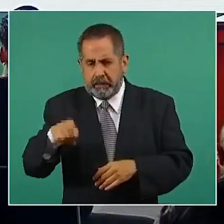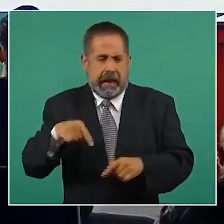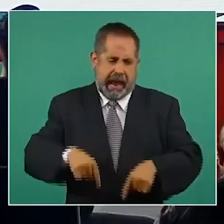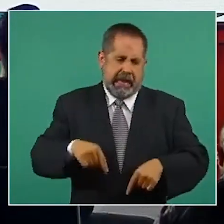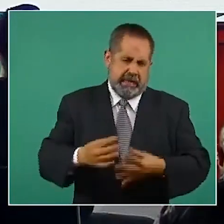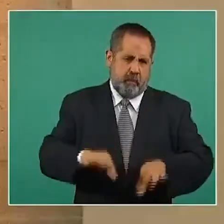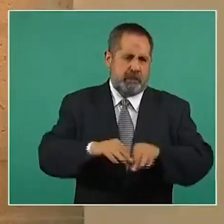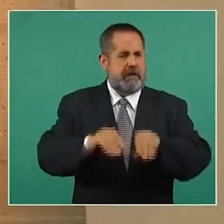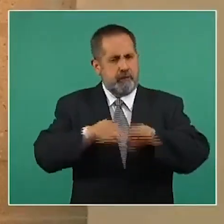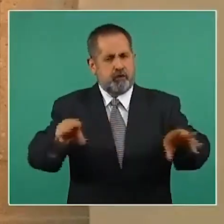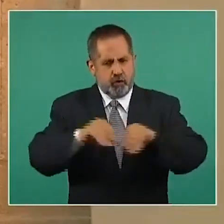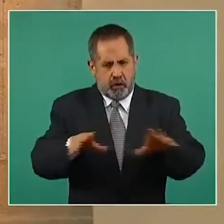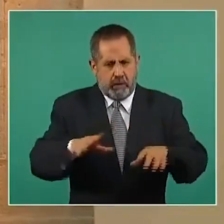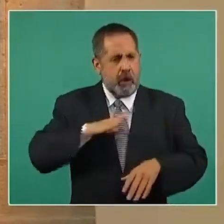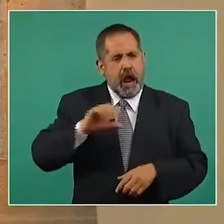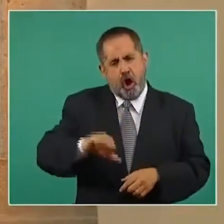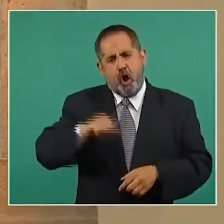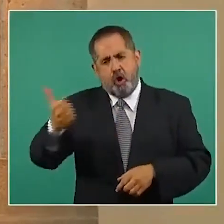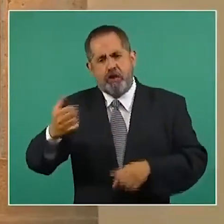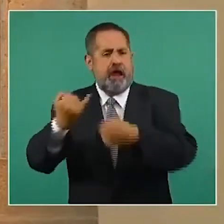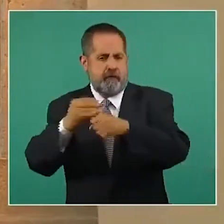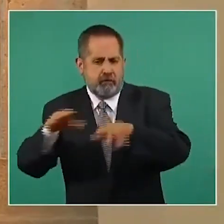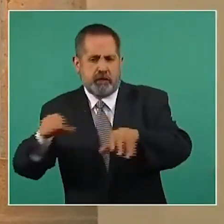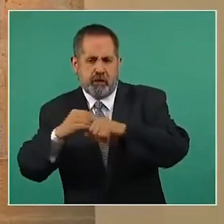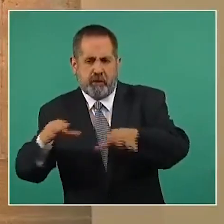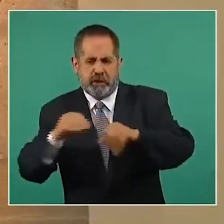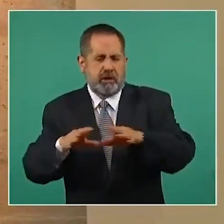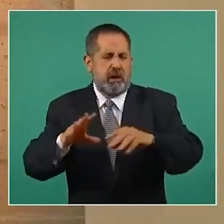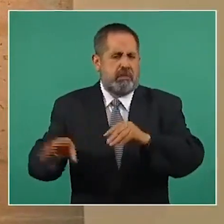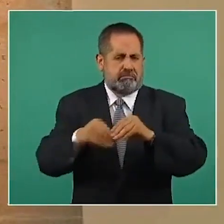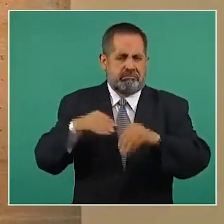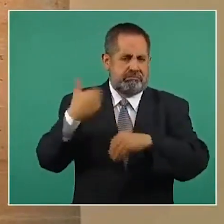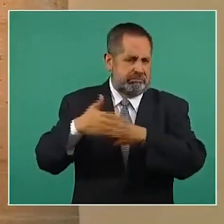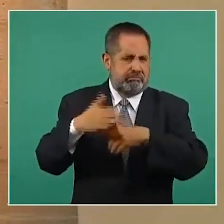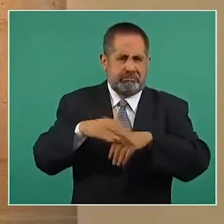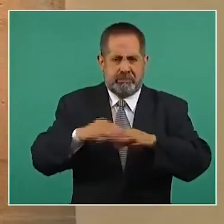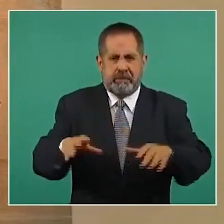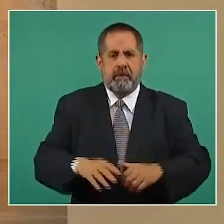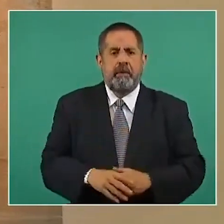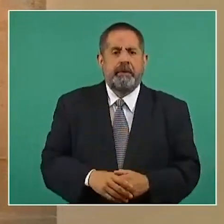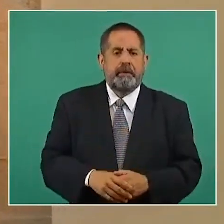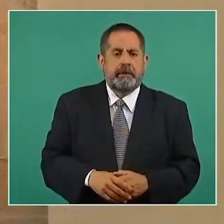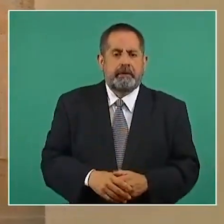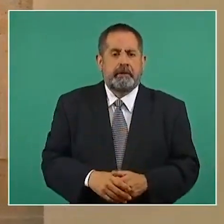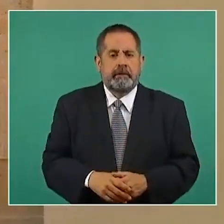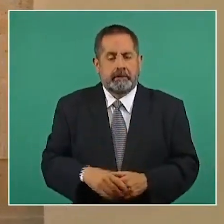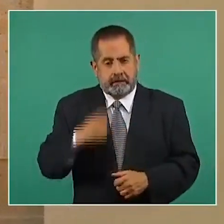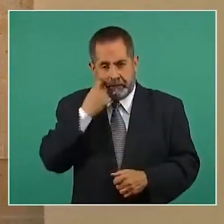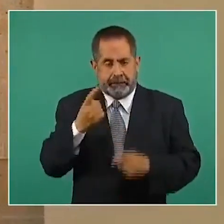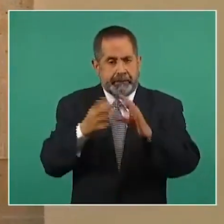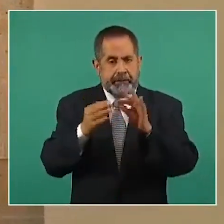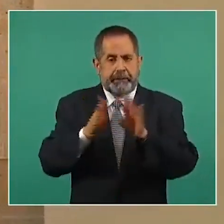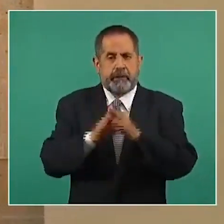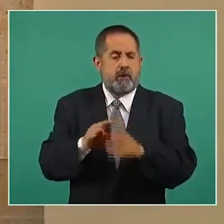muy importante, pero tenemos muchas y seguramente incorporaremos nuevas. Vamos a tocar el tema